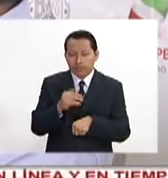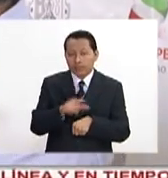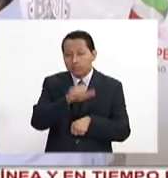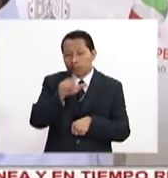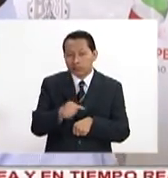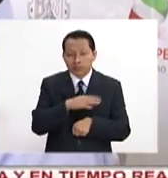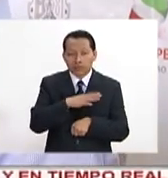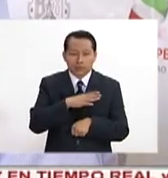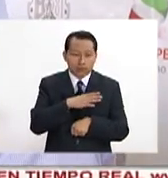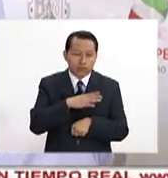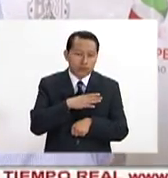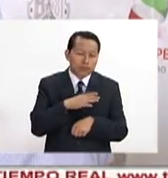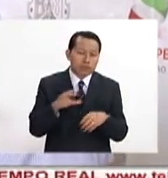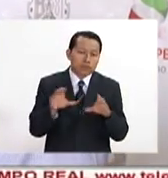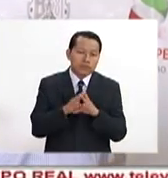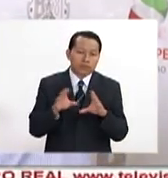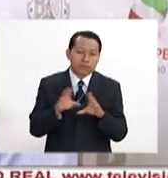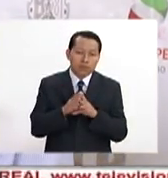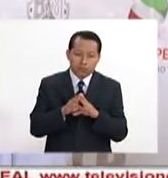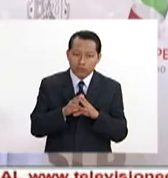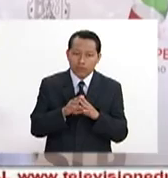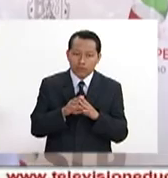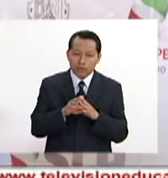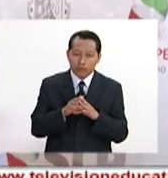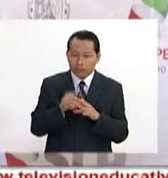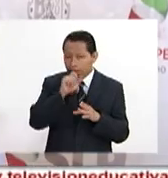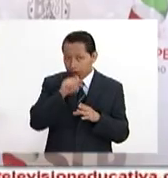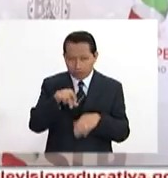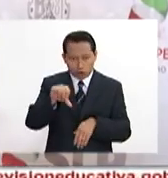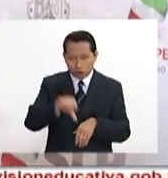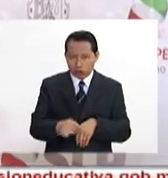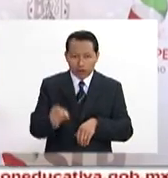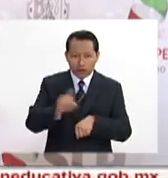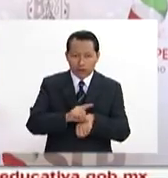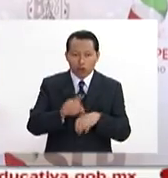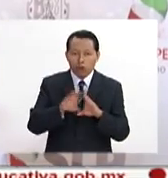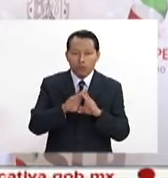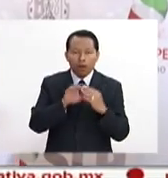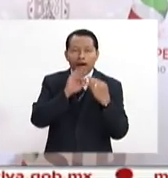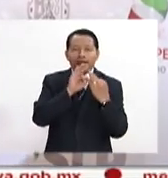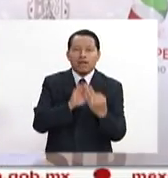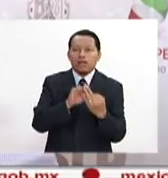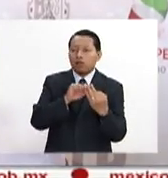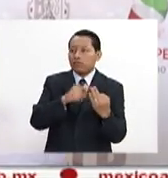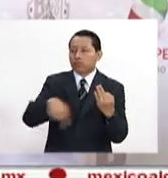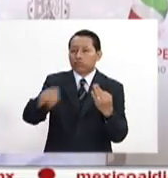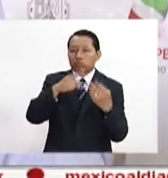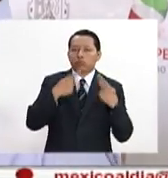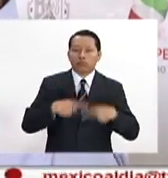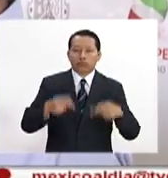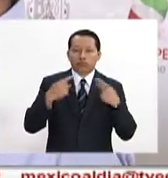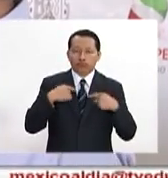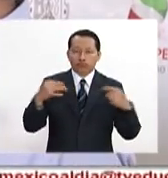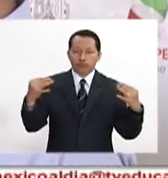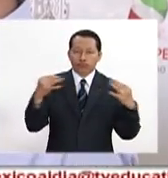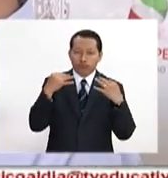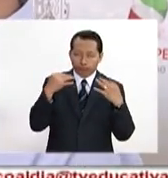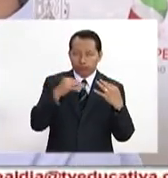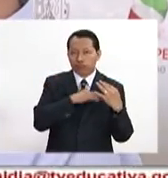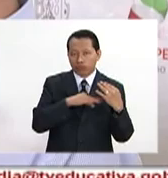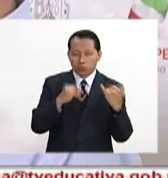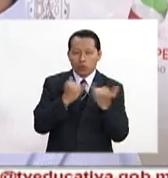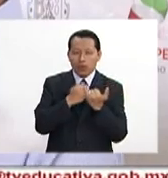la asignación se hace como lo que vimos hoy, frente a todo público, frente a los medios de